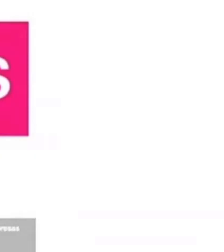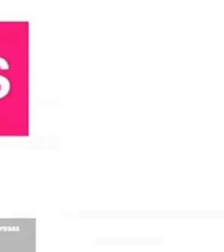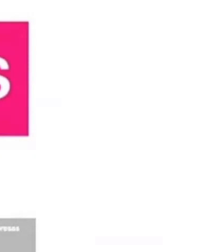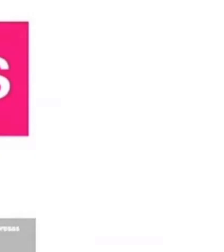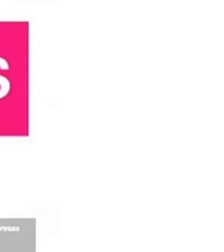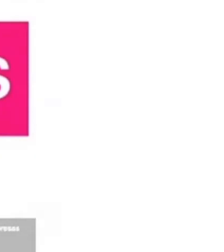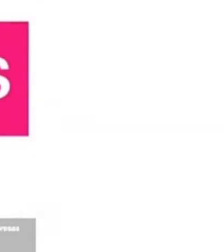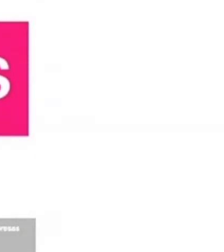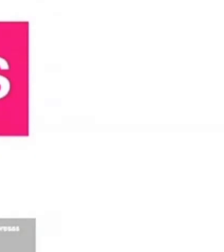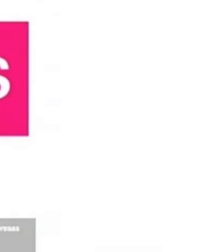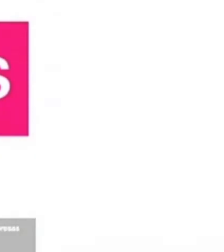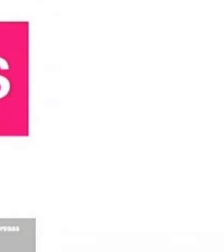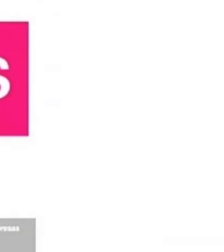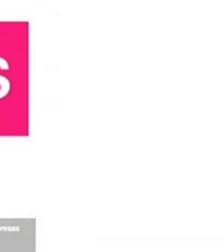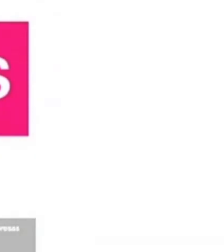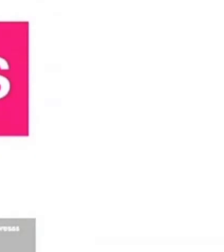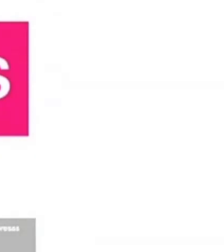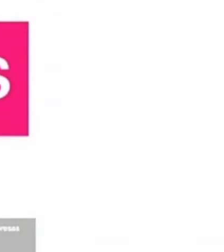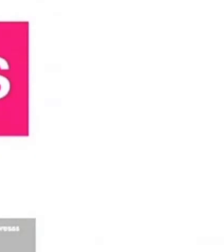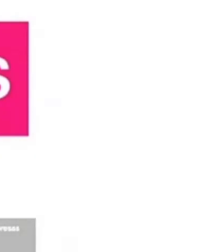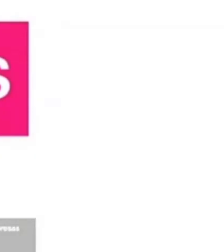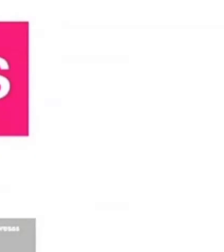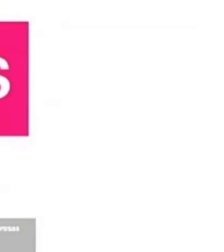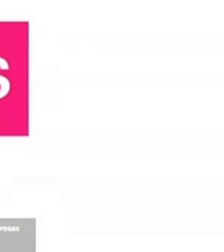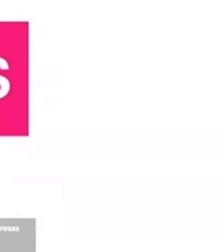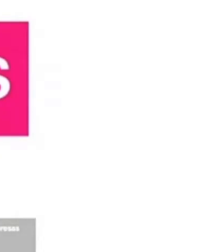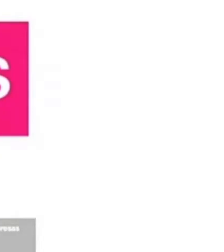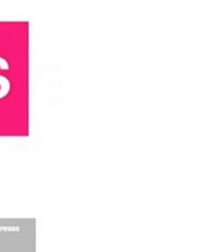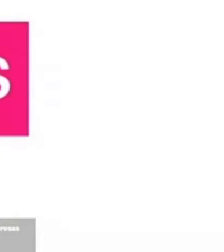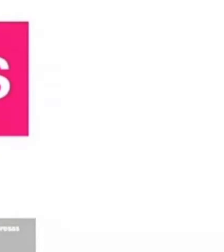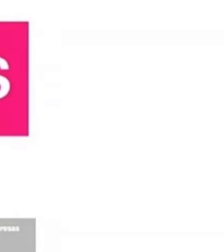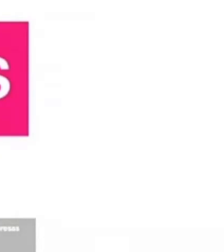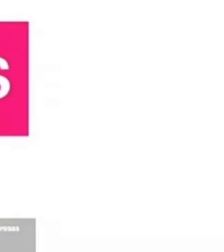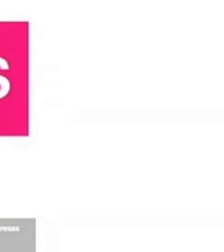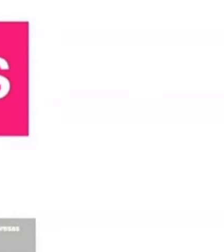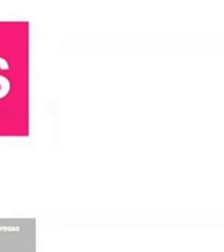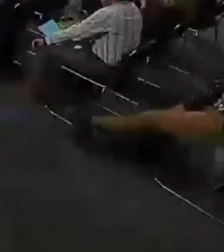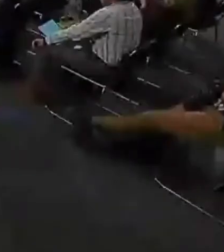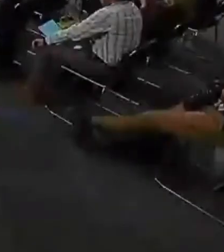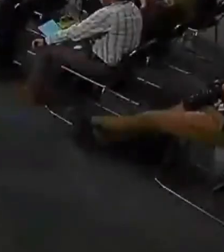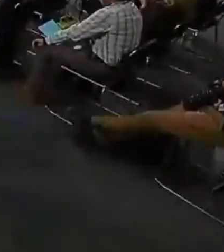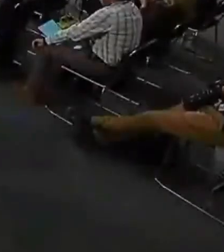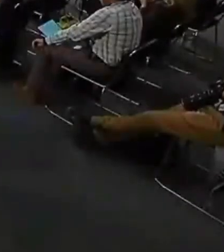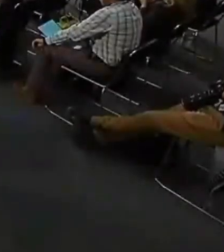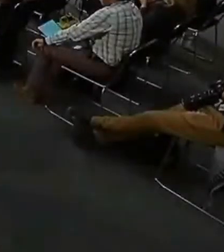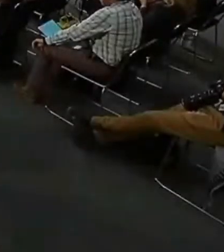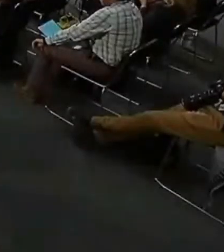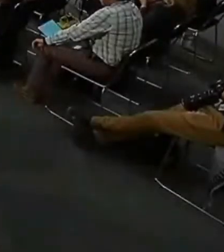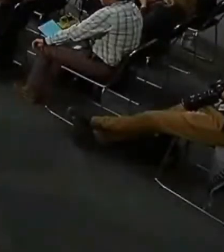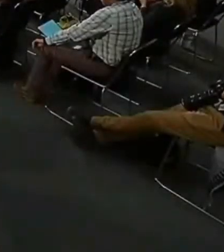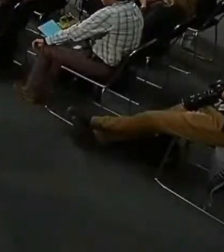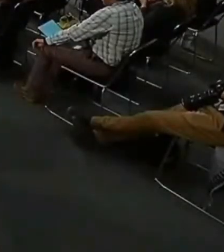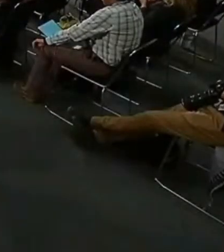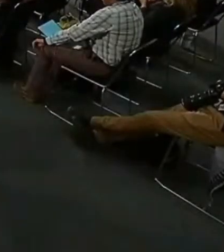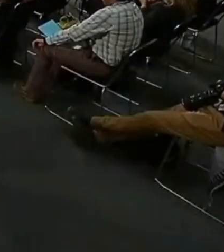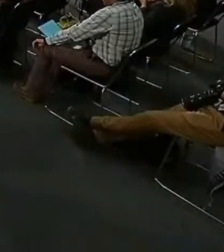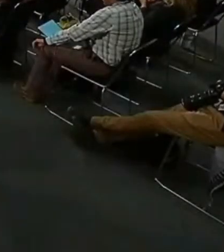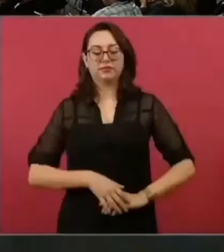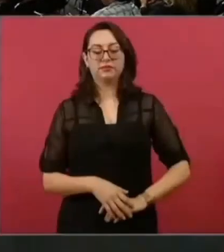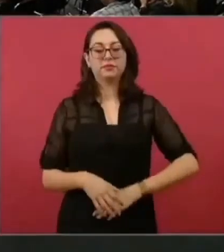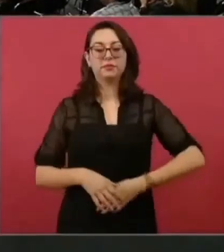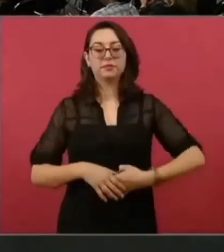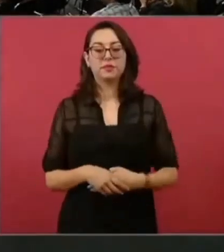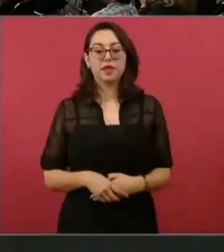es, vamos a los periódicos. A lo mejor sí sacó algo López Dóriga, ahí se los dejo de